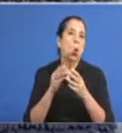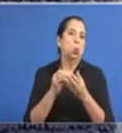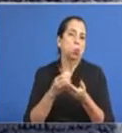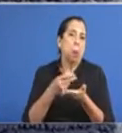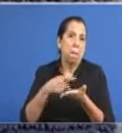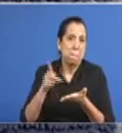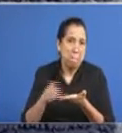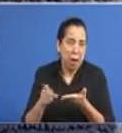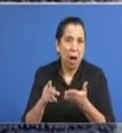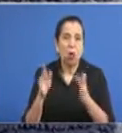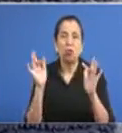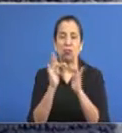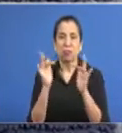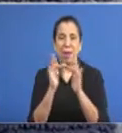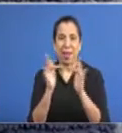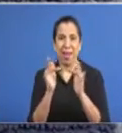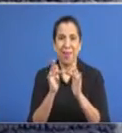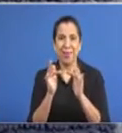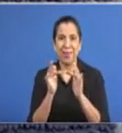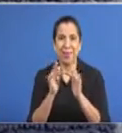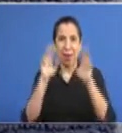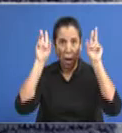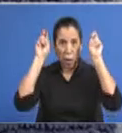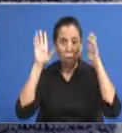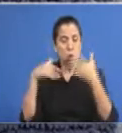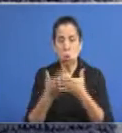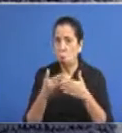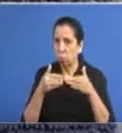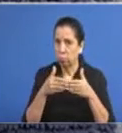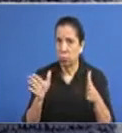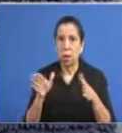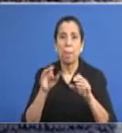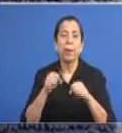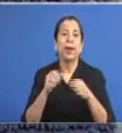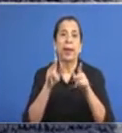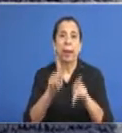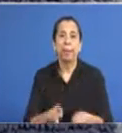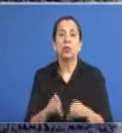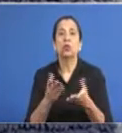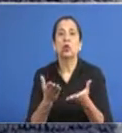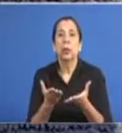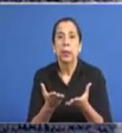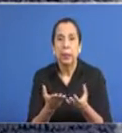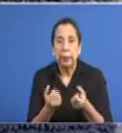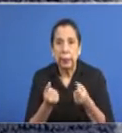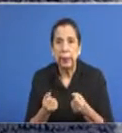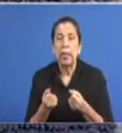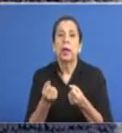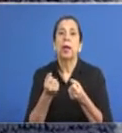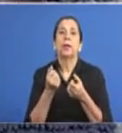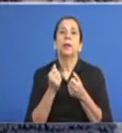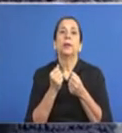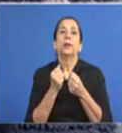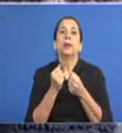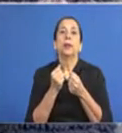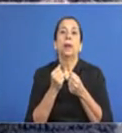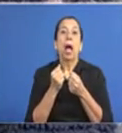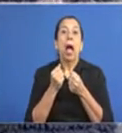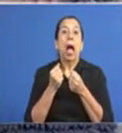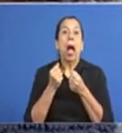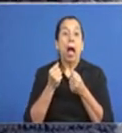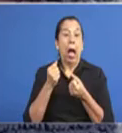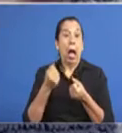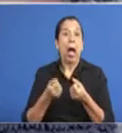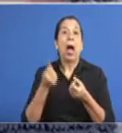tenemos todas las ventanas abiertas para que los clientes que aplicaron a la moratoria